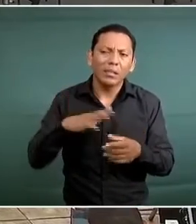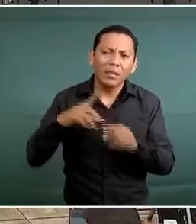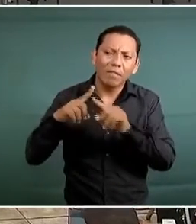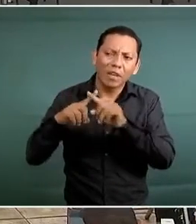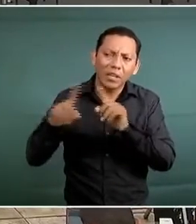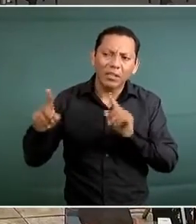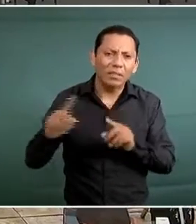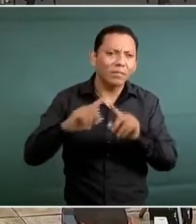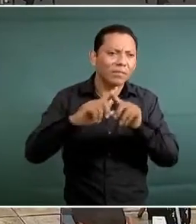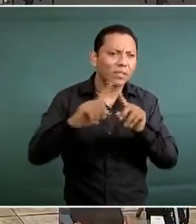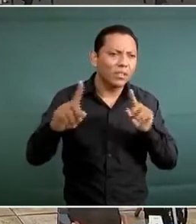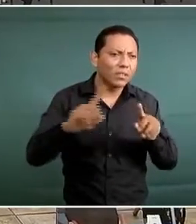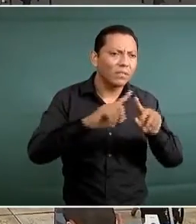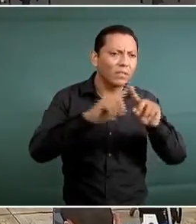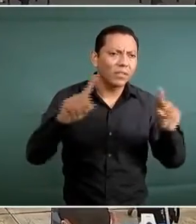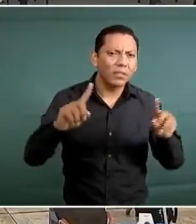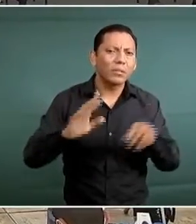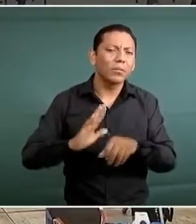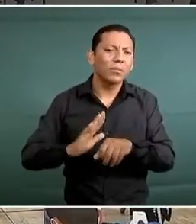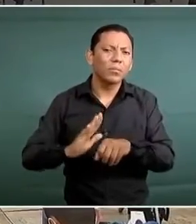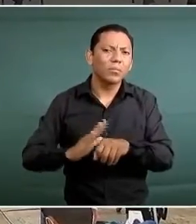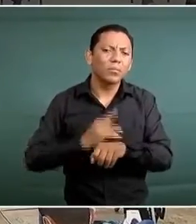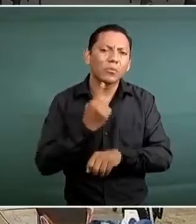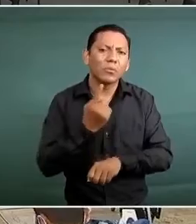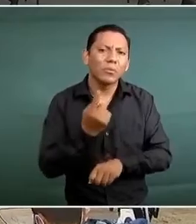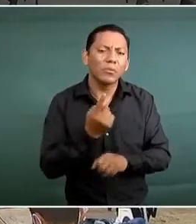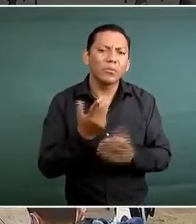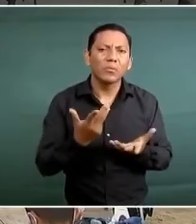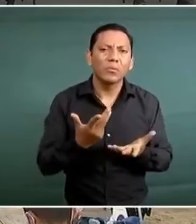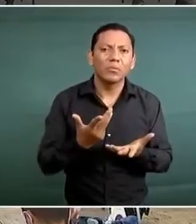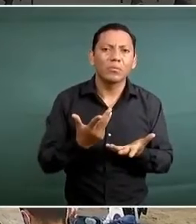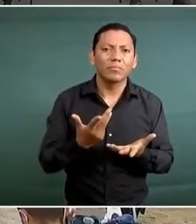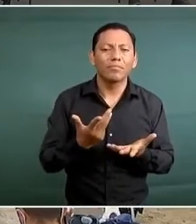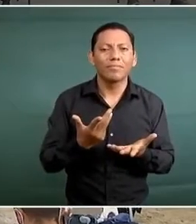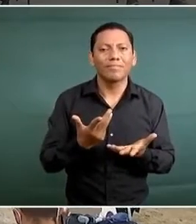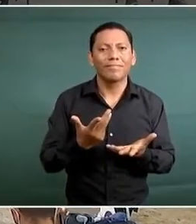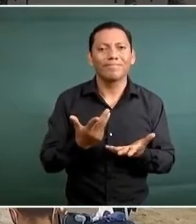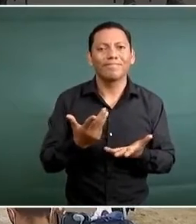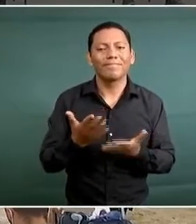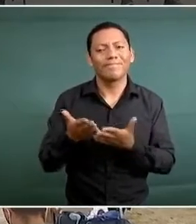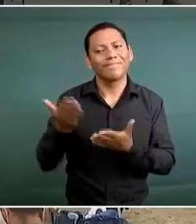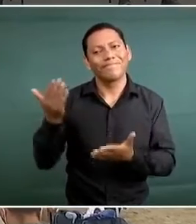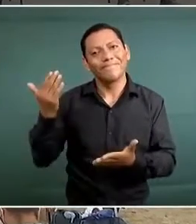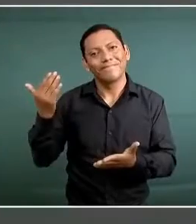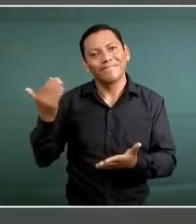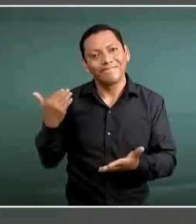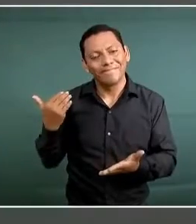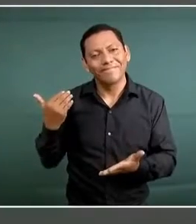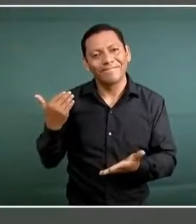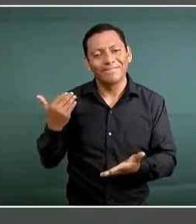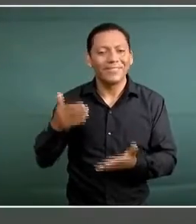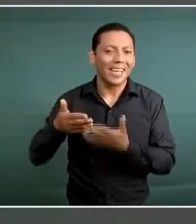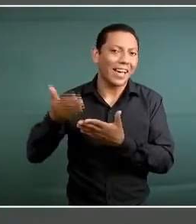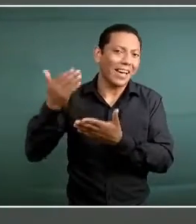los eh que se mantuvieron en el poder